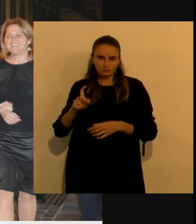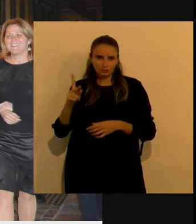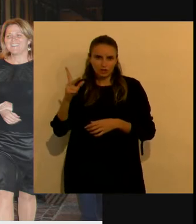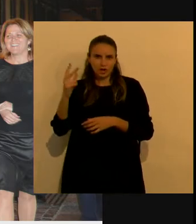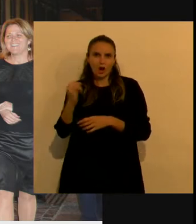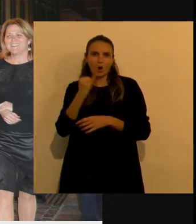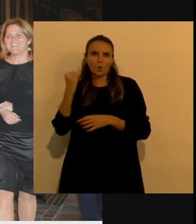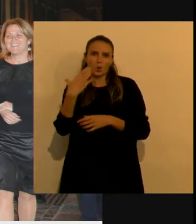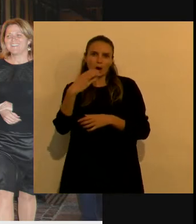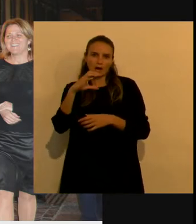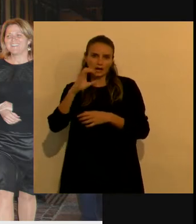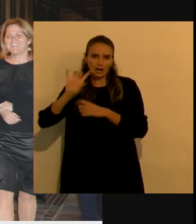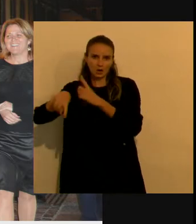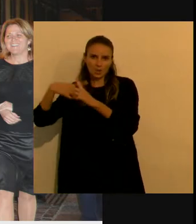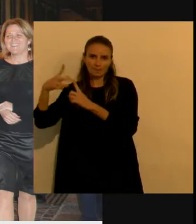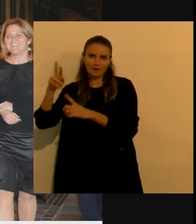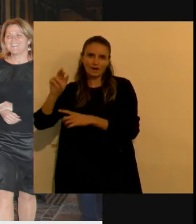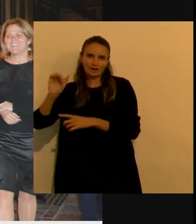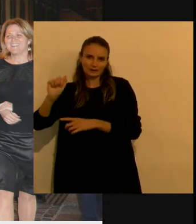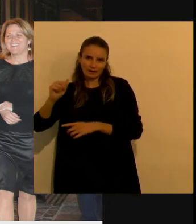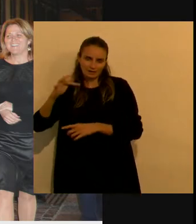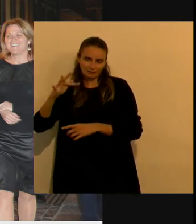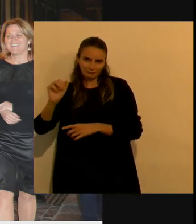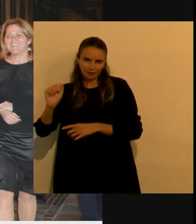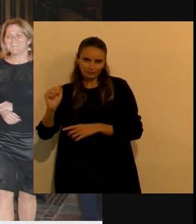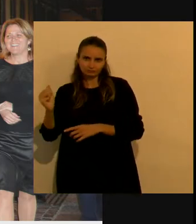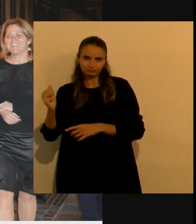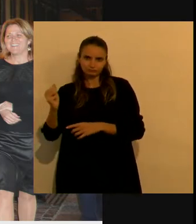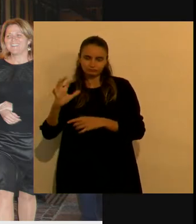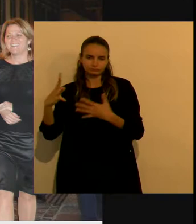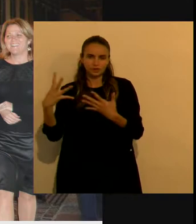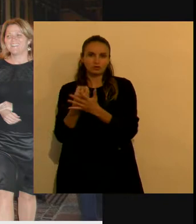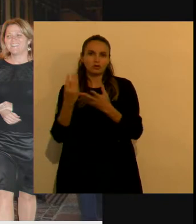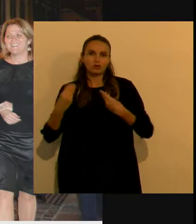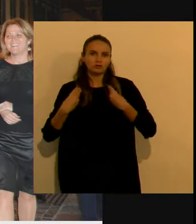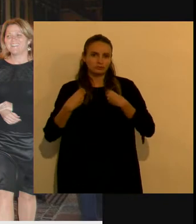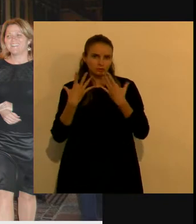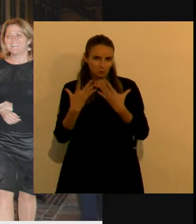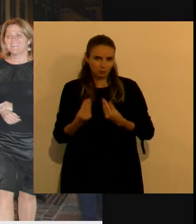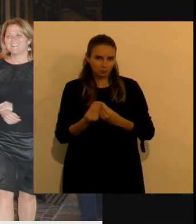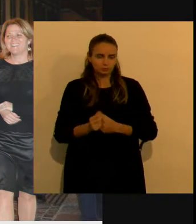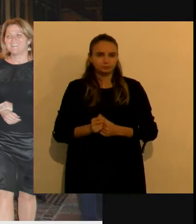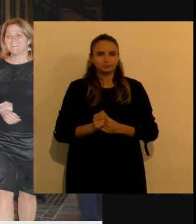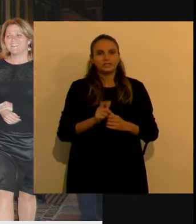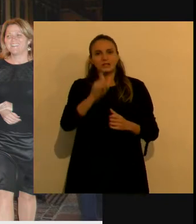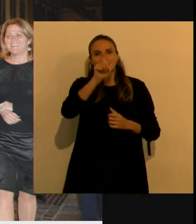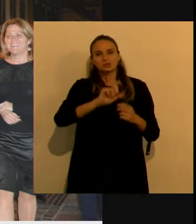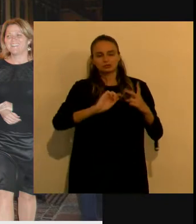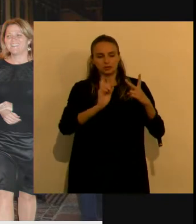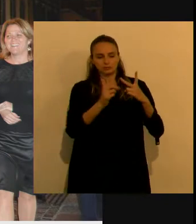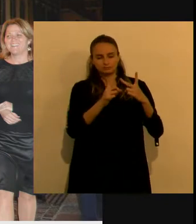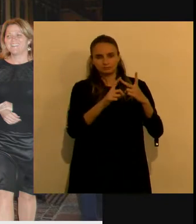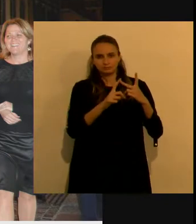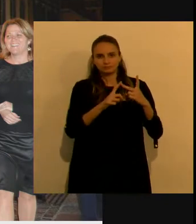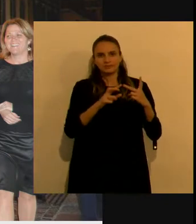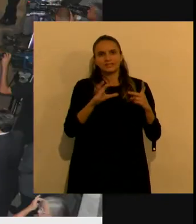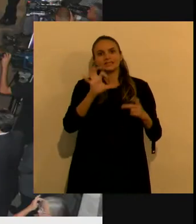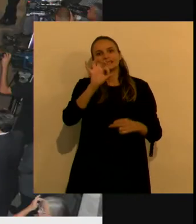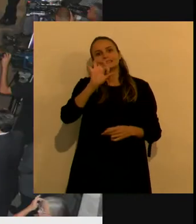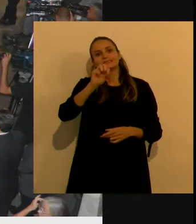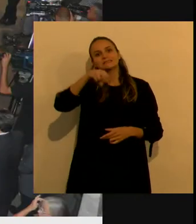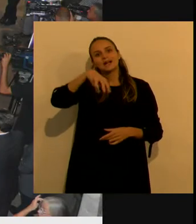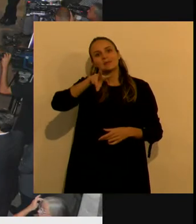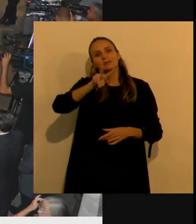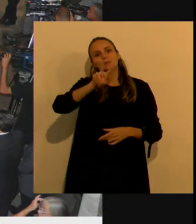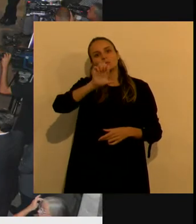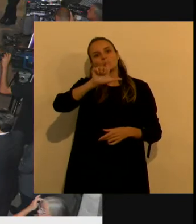mucho ese día. Y la segunda persona de la que quiero hablarles es Samuel Ting. Samuel es otro premio Nobel, que obtuvo